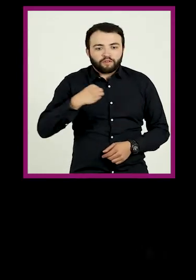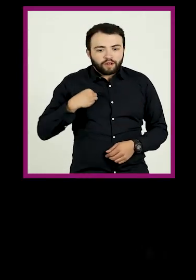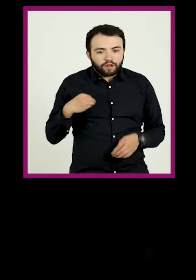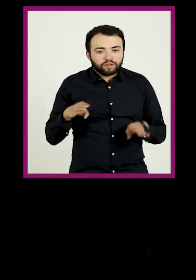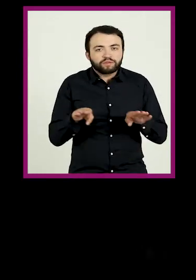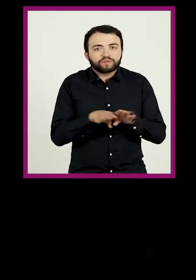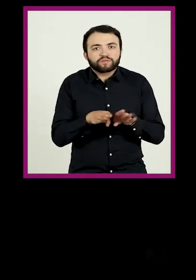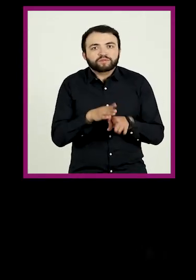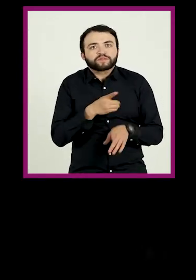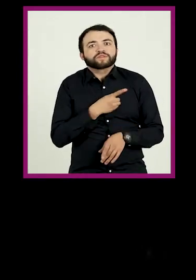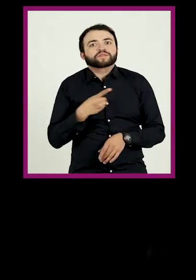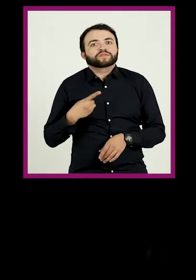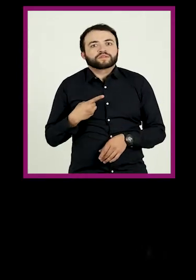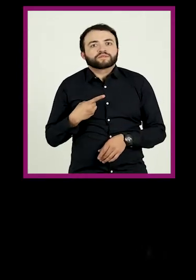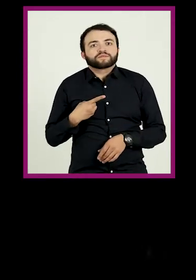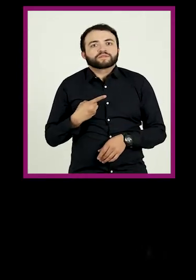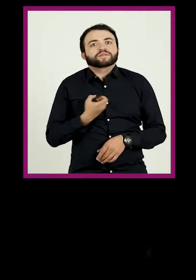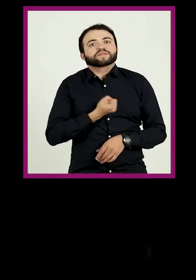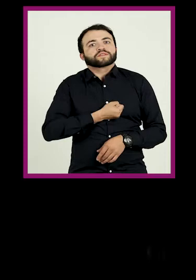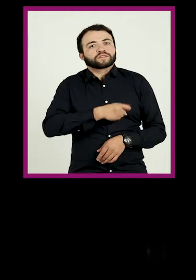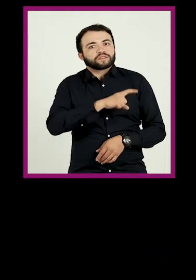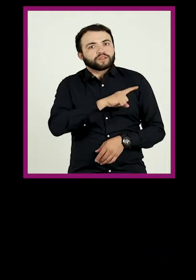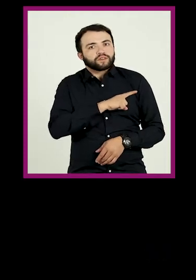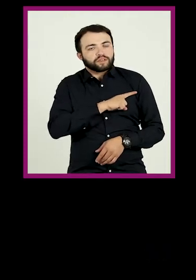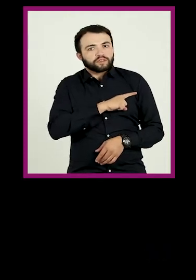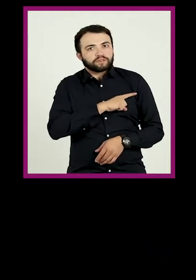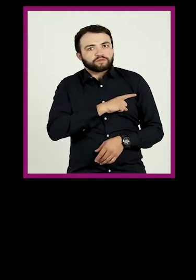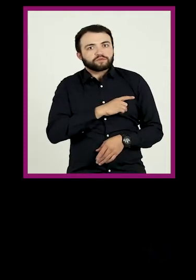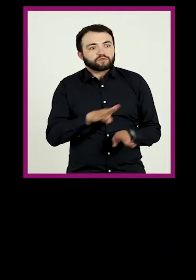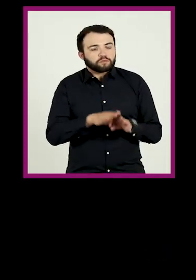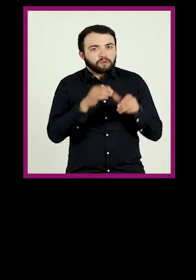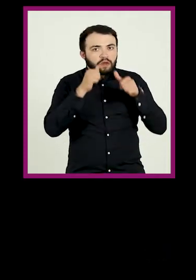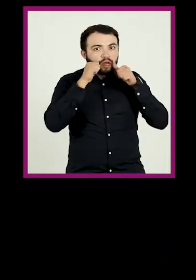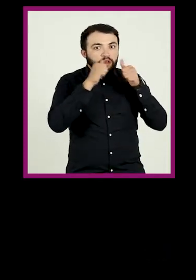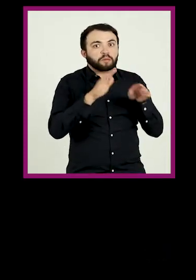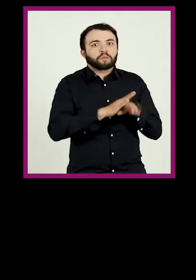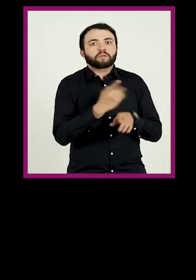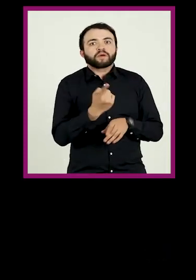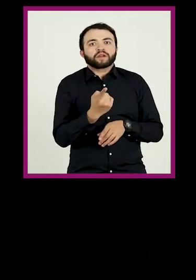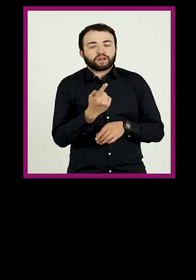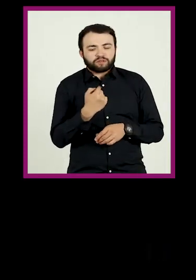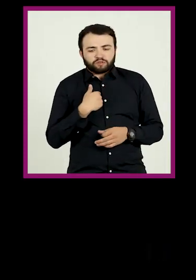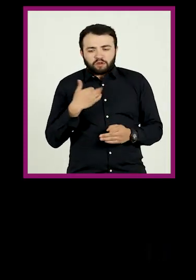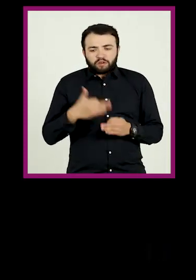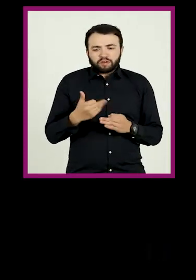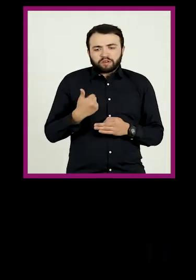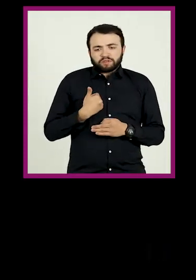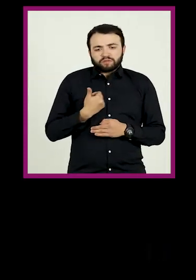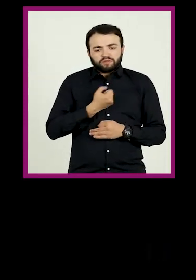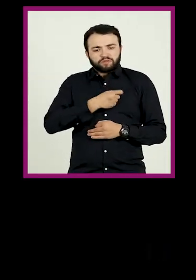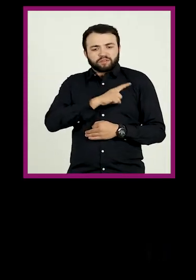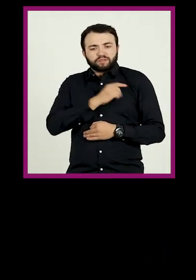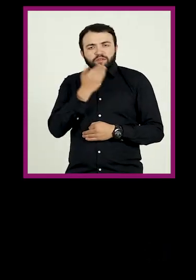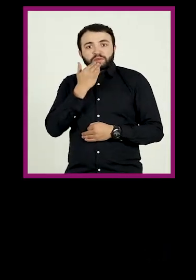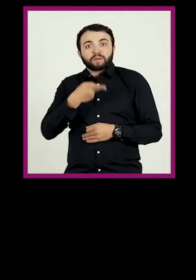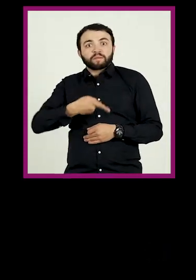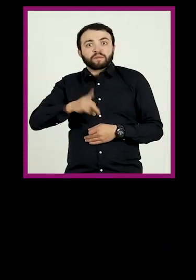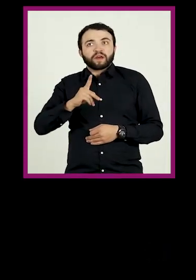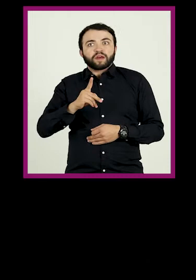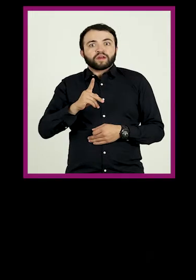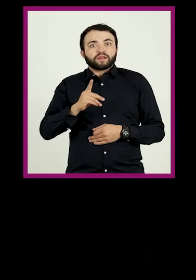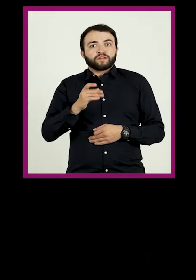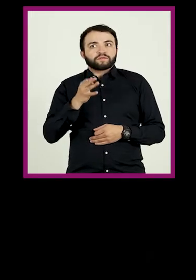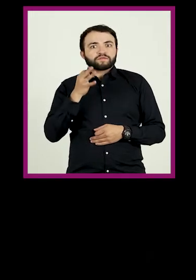una obligación moral mantenerse sano ante la realidad de que en cualquier momento uno puede perder la